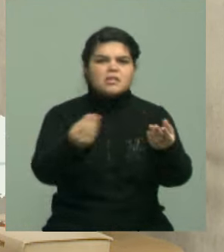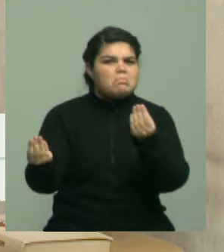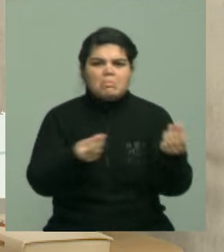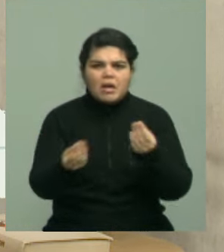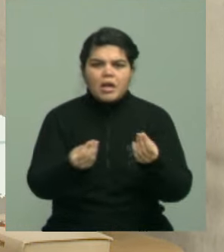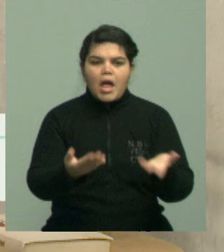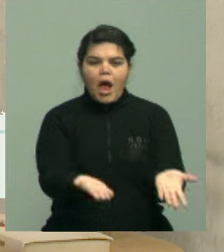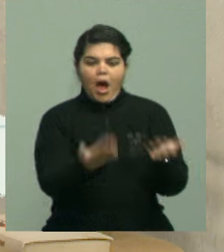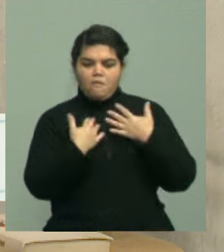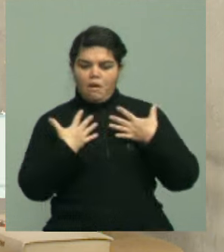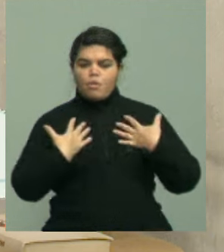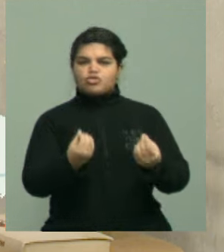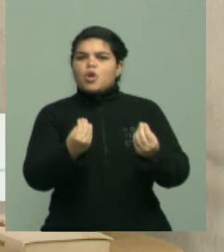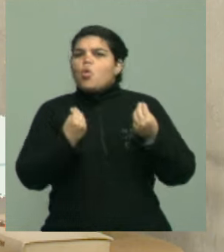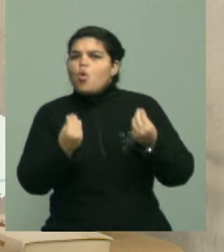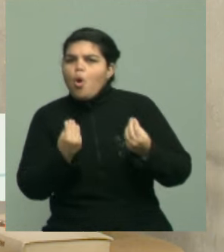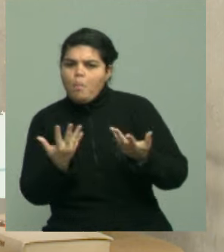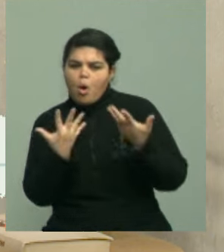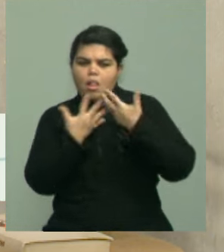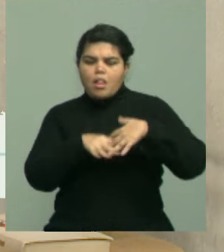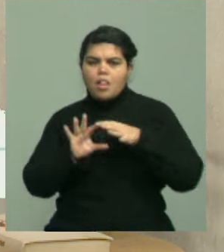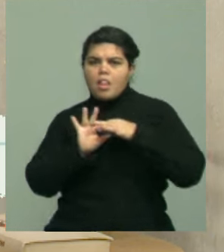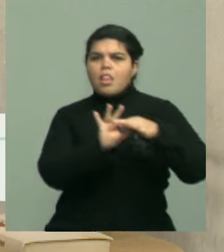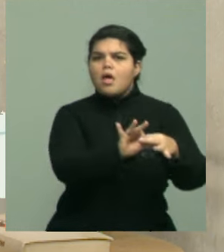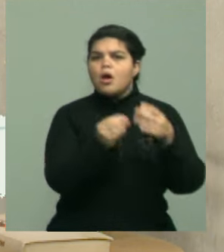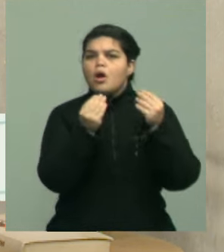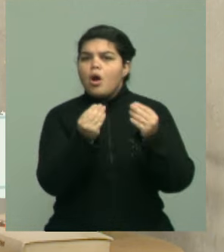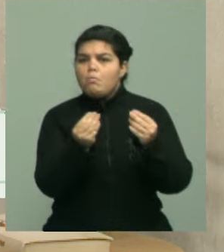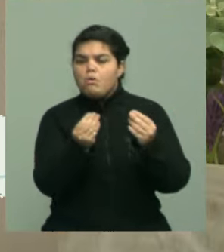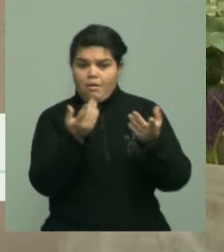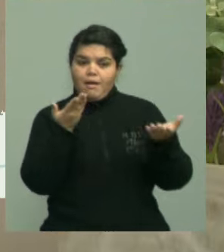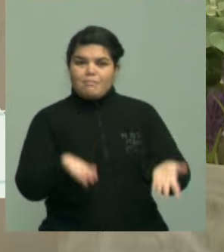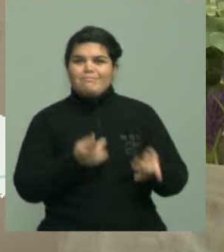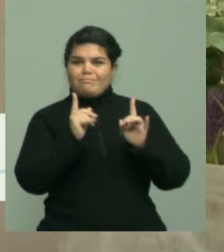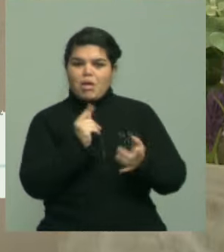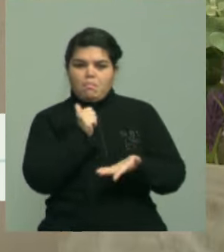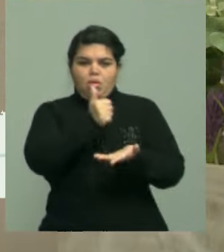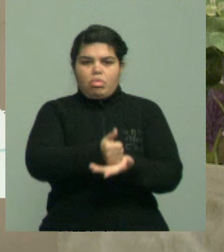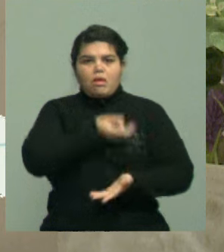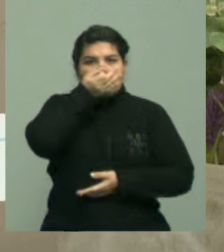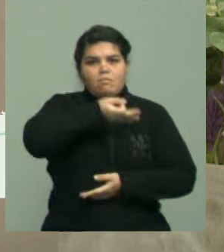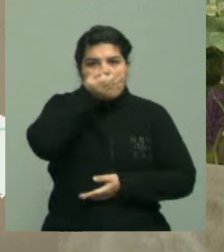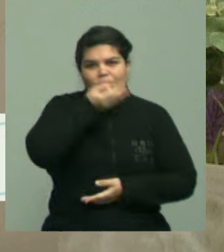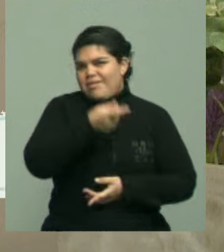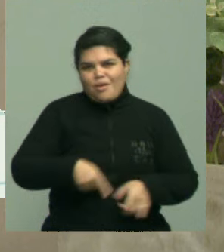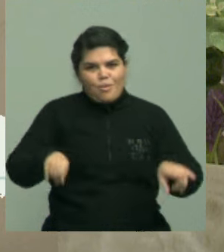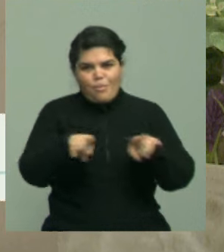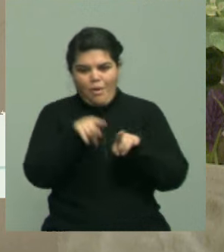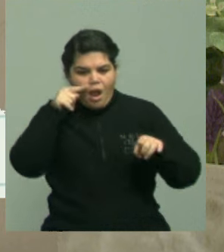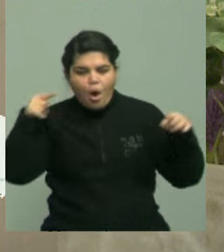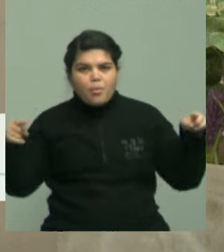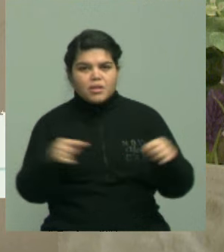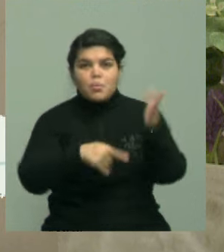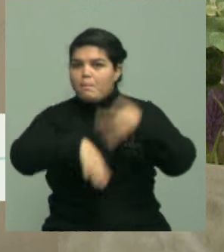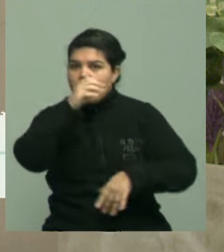salud, como estamos fomentando en la Mendocán. Bueno, sin duda se entiende que va a ser una